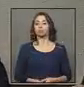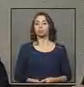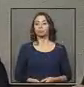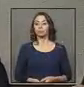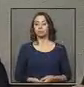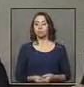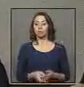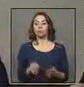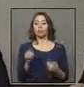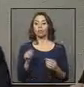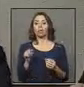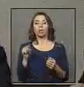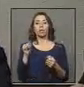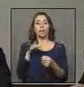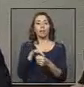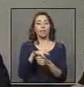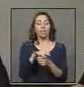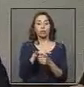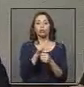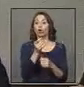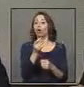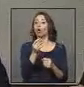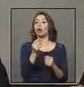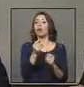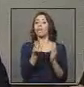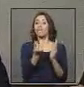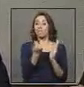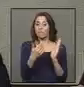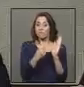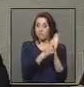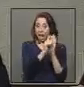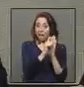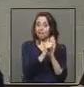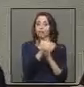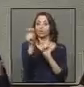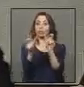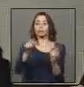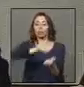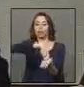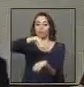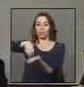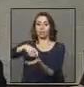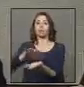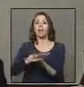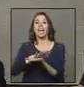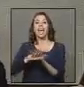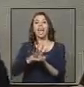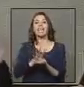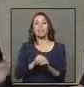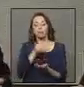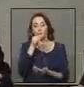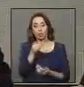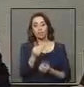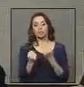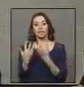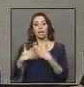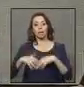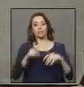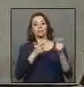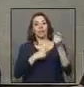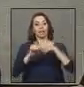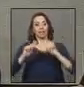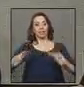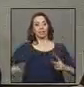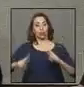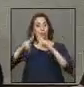Y producen efectos y tienen validez solo respecto de quienes los suscriben, en el ejemplo que vimos al principio, entre la inmobiliaria